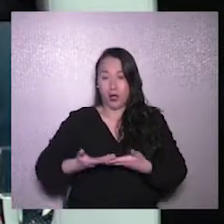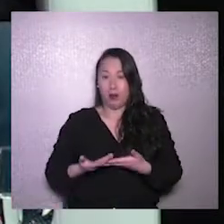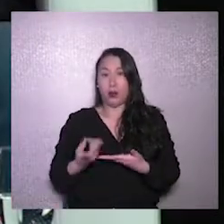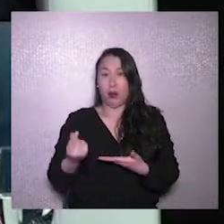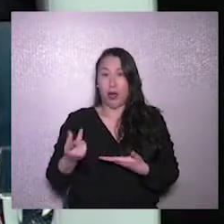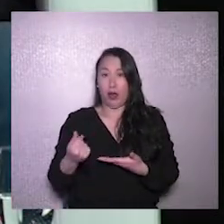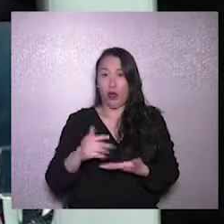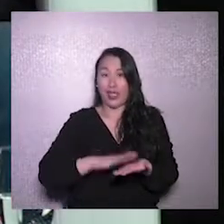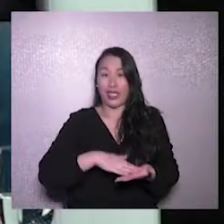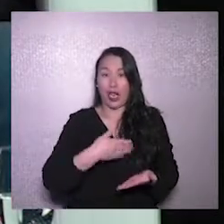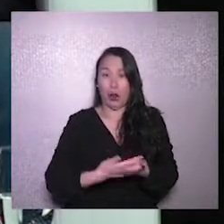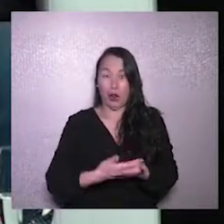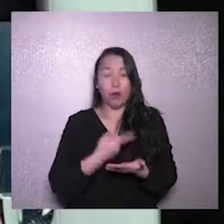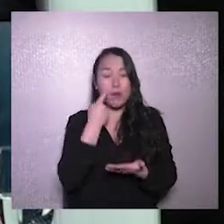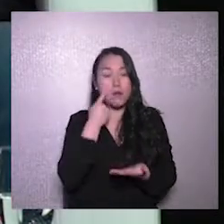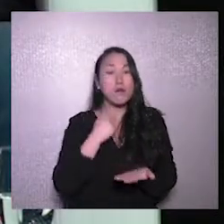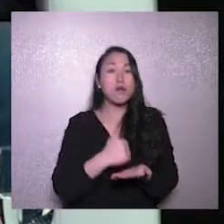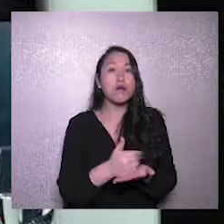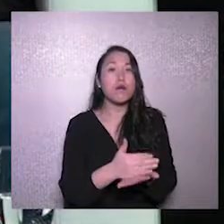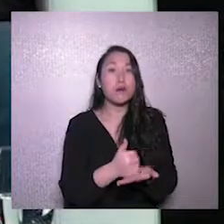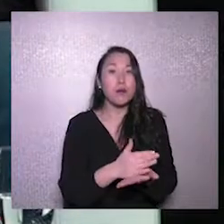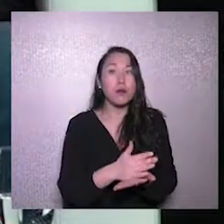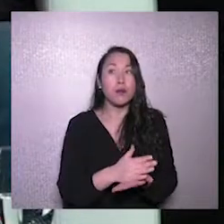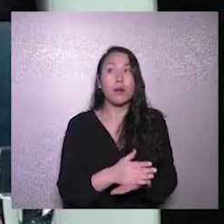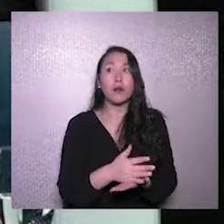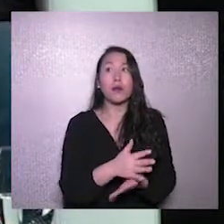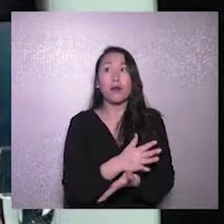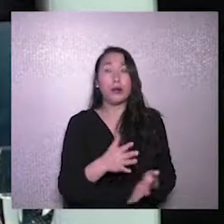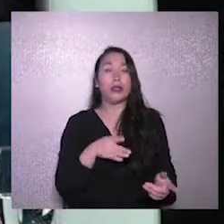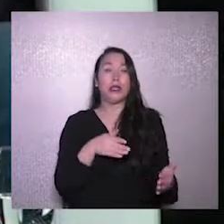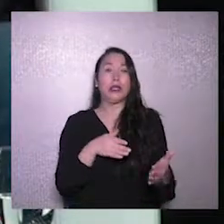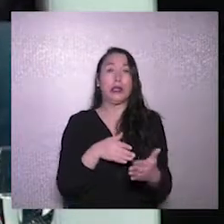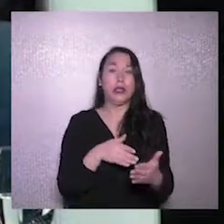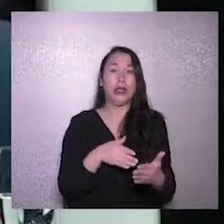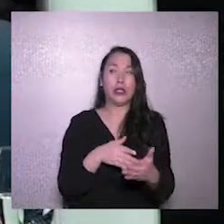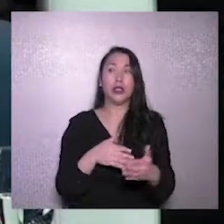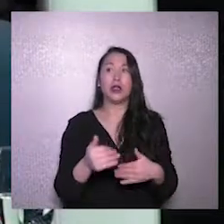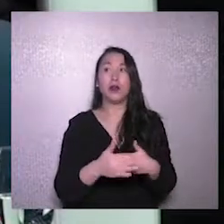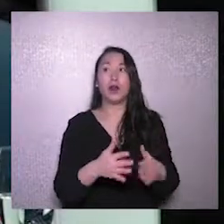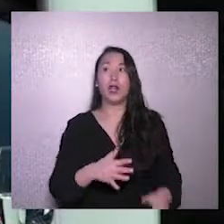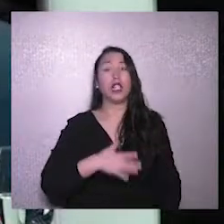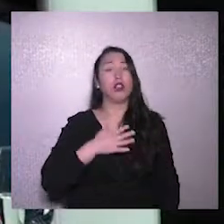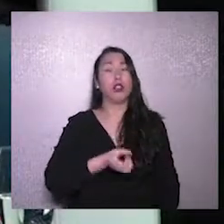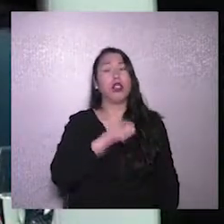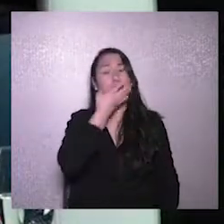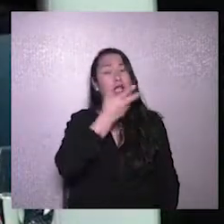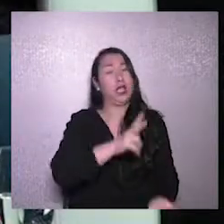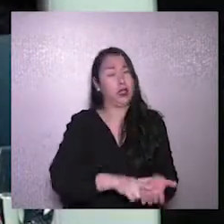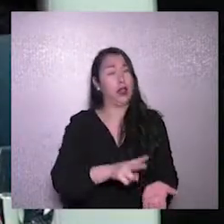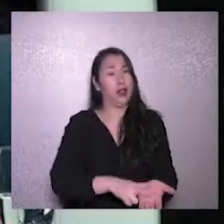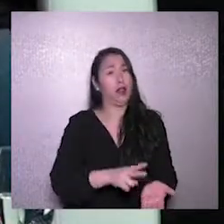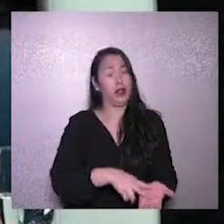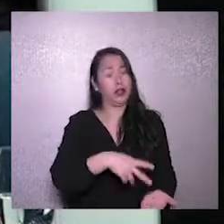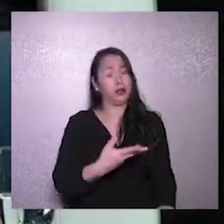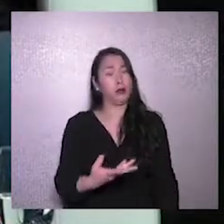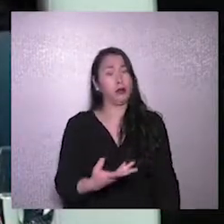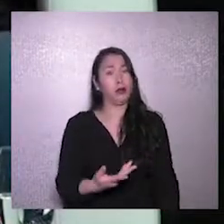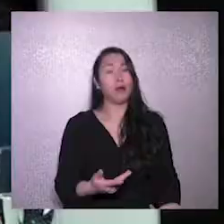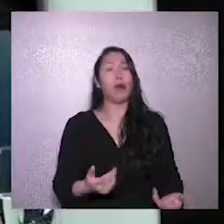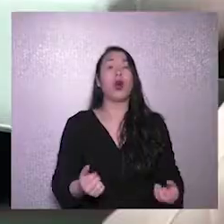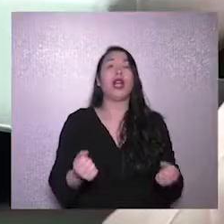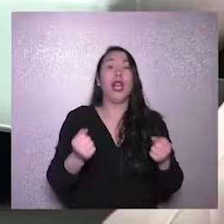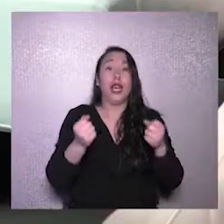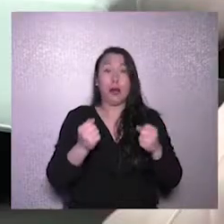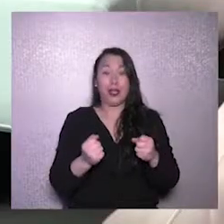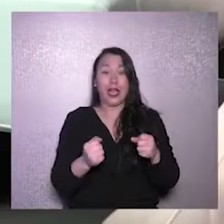salud, muy, muy terminal. Y quiero ser súper franco en este aspecto, porque la capacidad